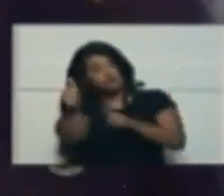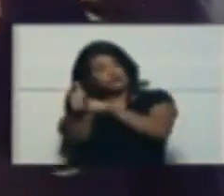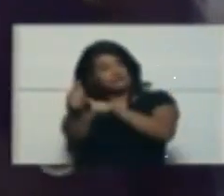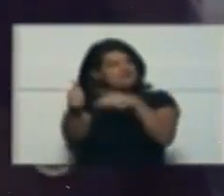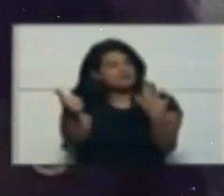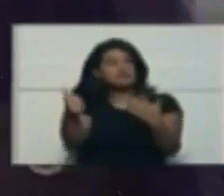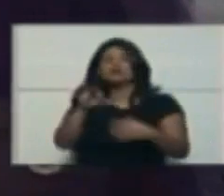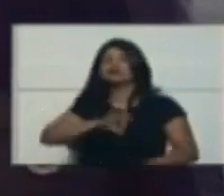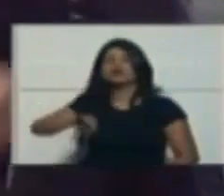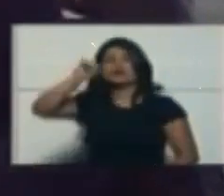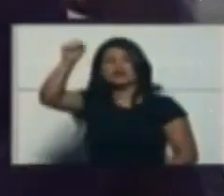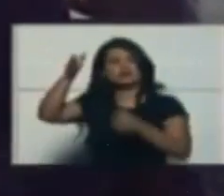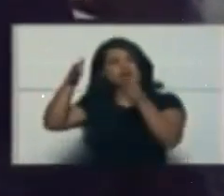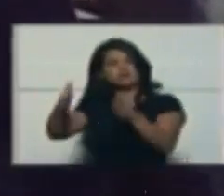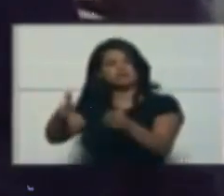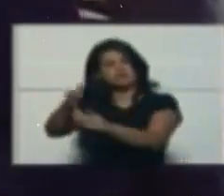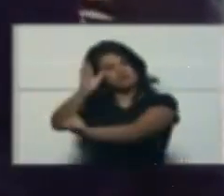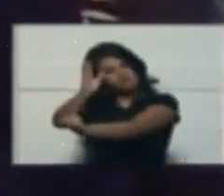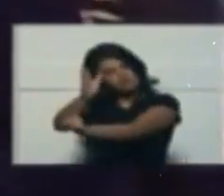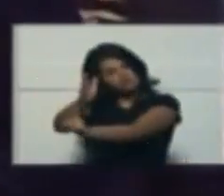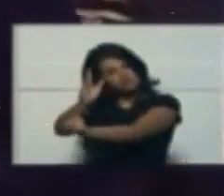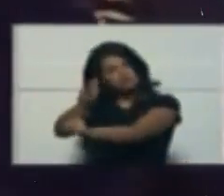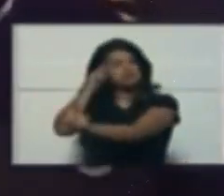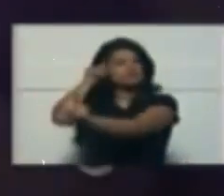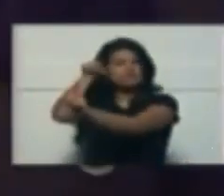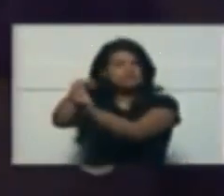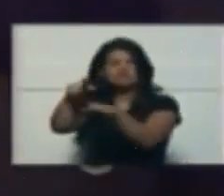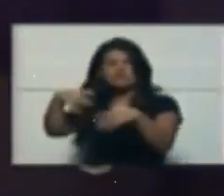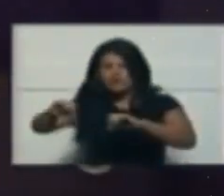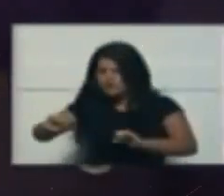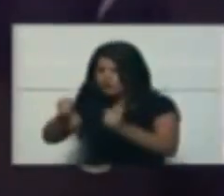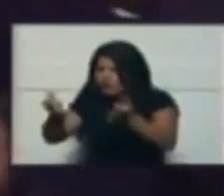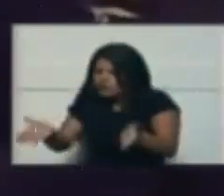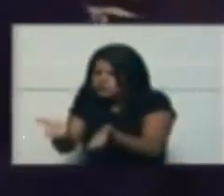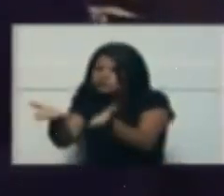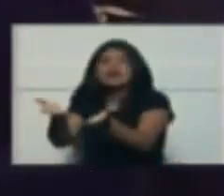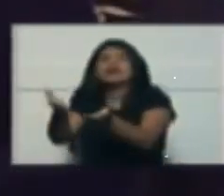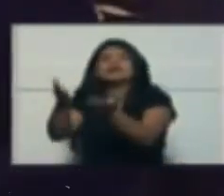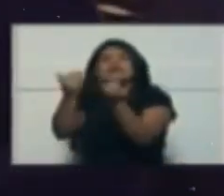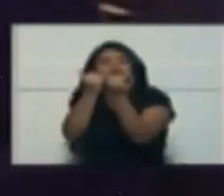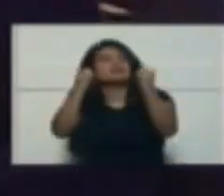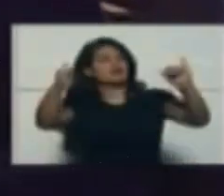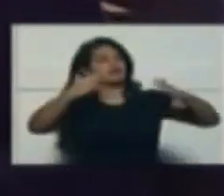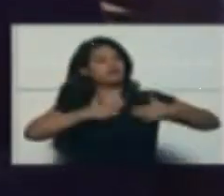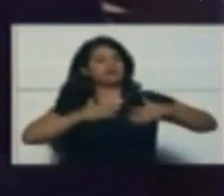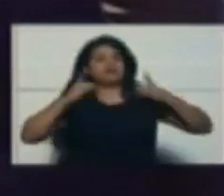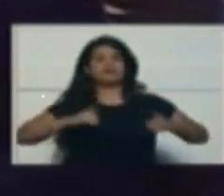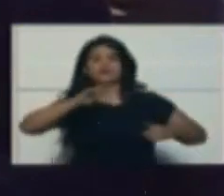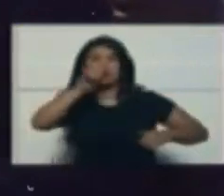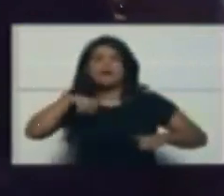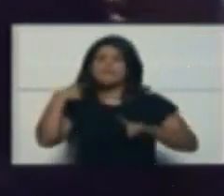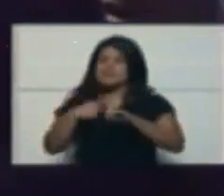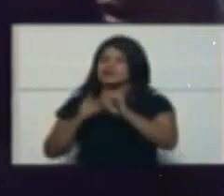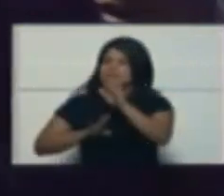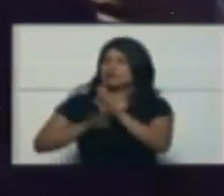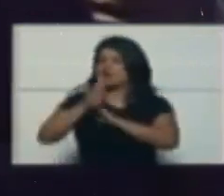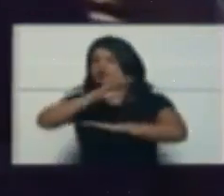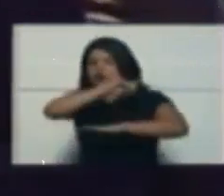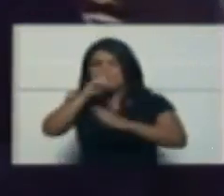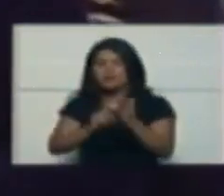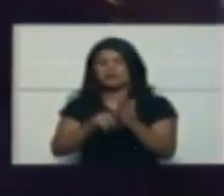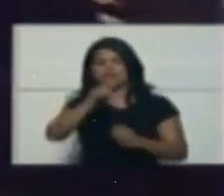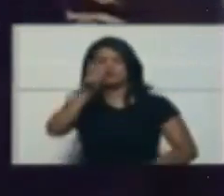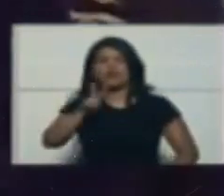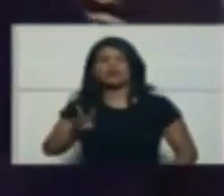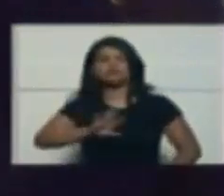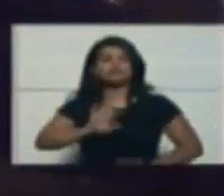que tiene que seguir y va a continuar fortaleciendo la independencia nacional y el desarrollo integral de la nación.